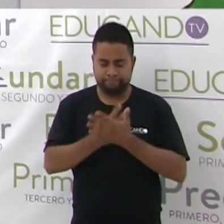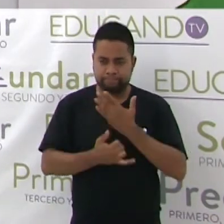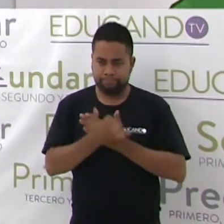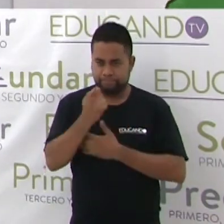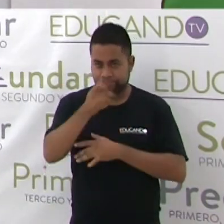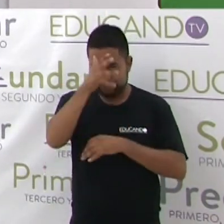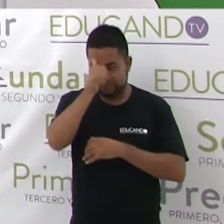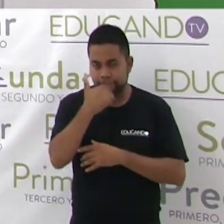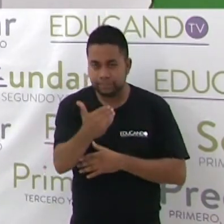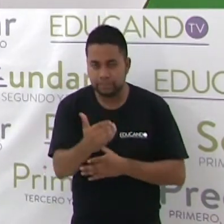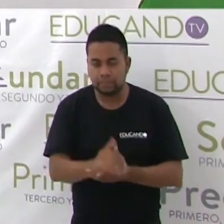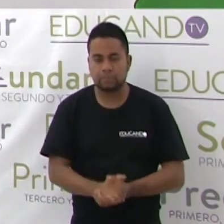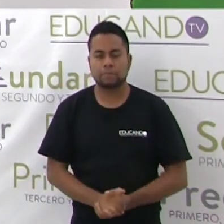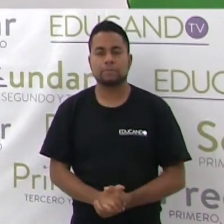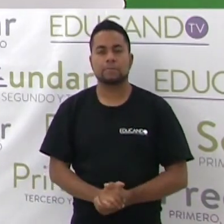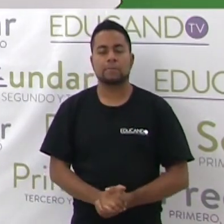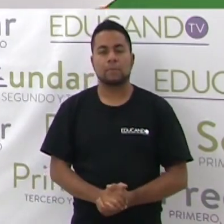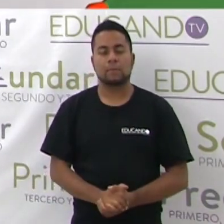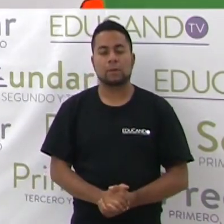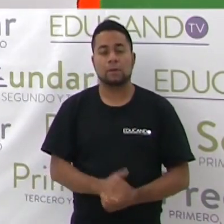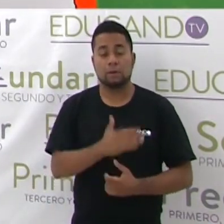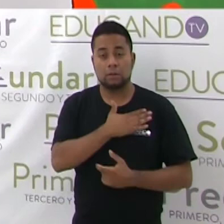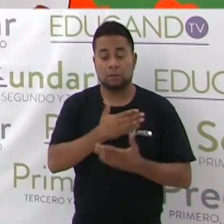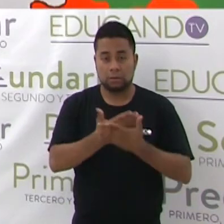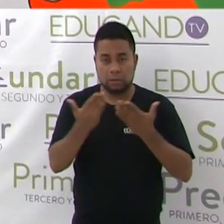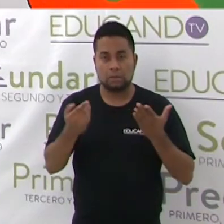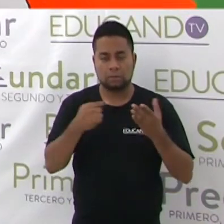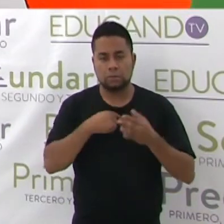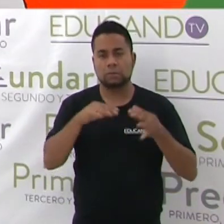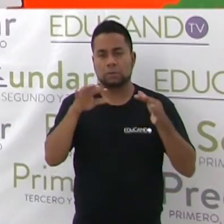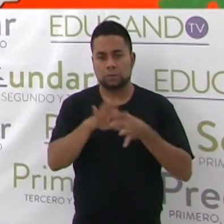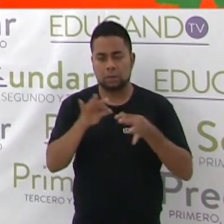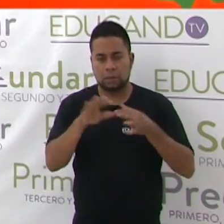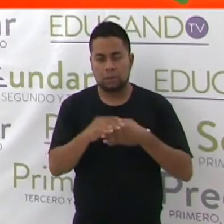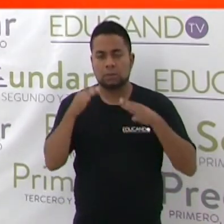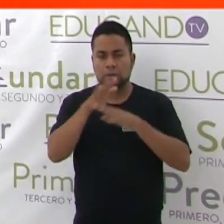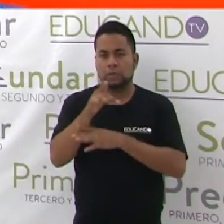¿De acuerdo? Bueno, ahora te voy a hablar sobre las